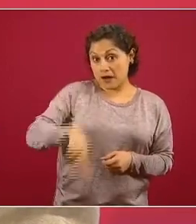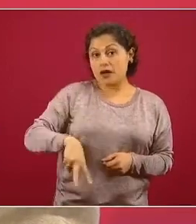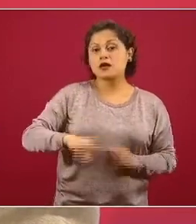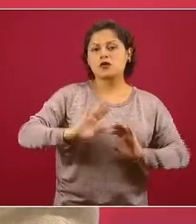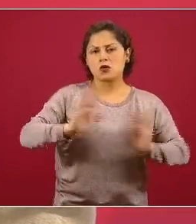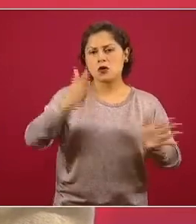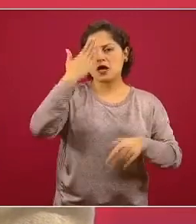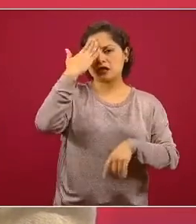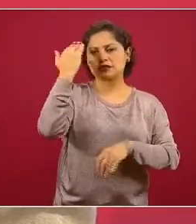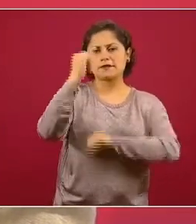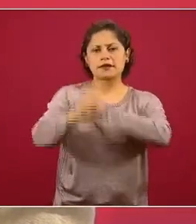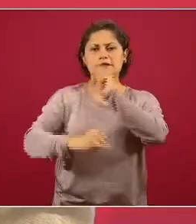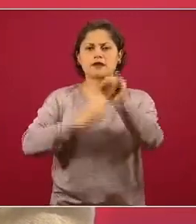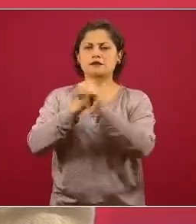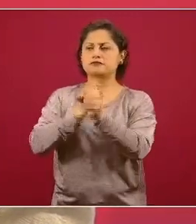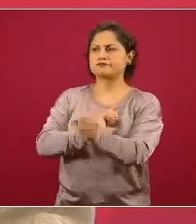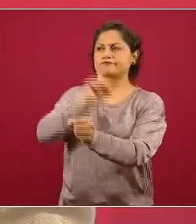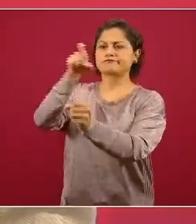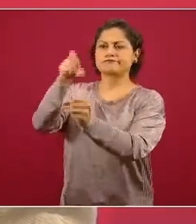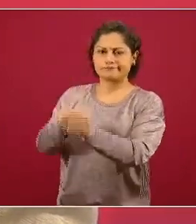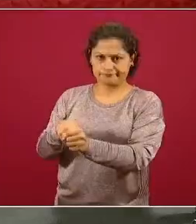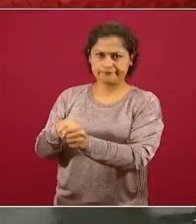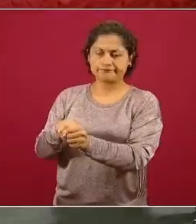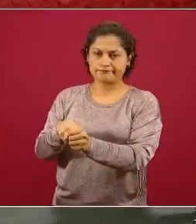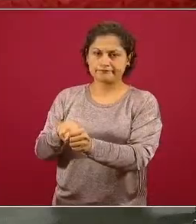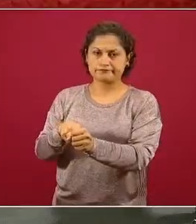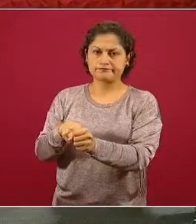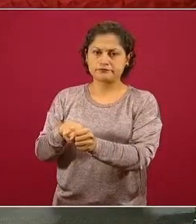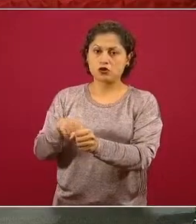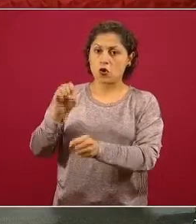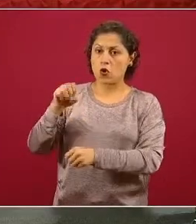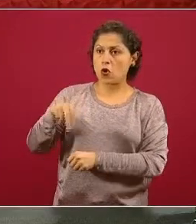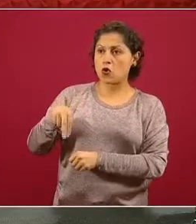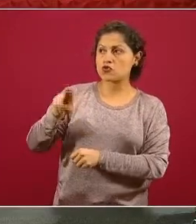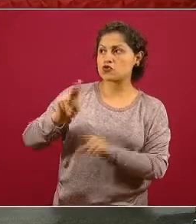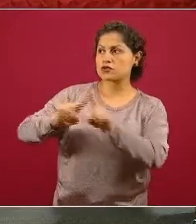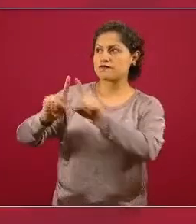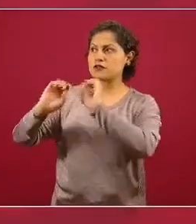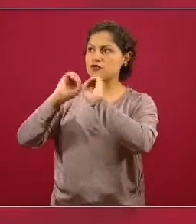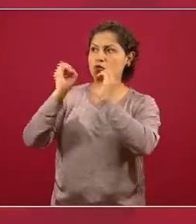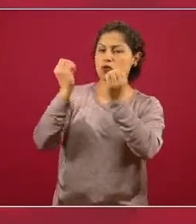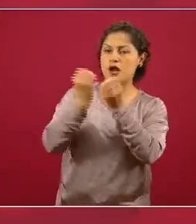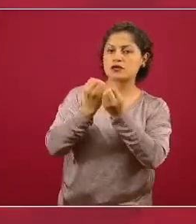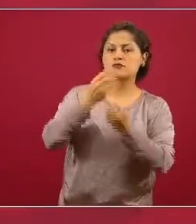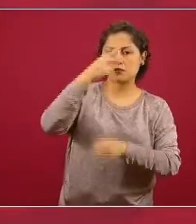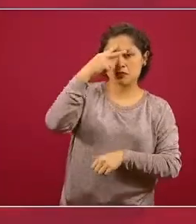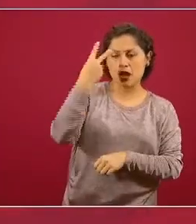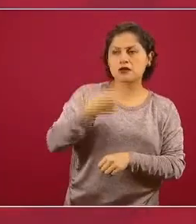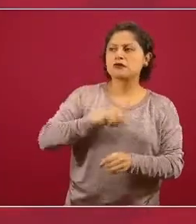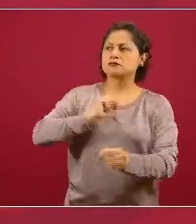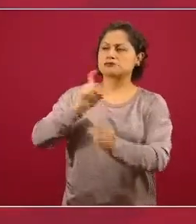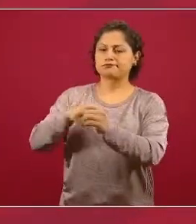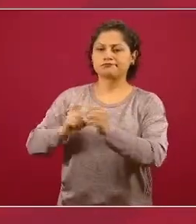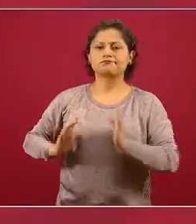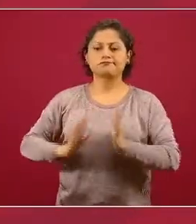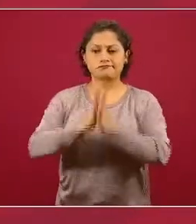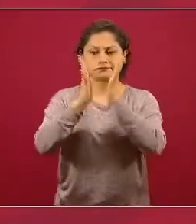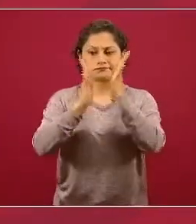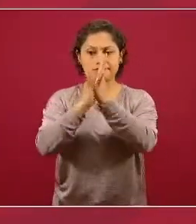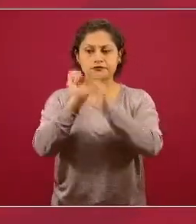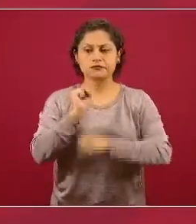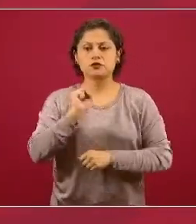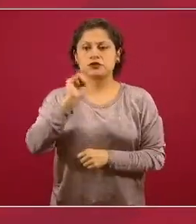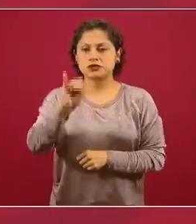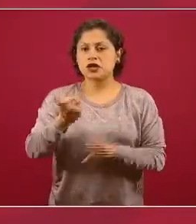organismos internacionales, particularmente los del Sistema de Naciones Unidas, contribuir activamente desde